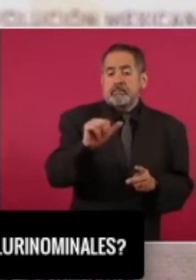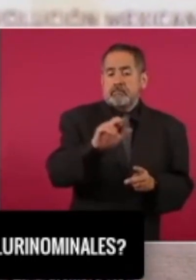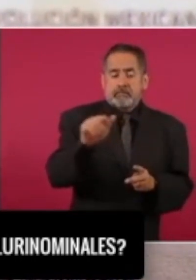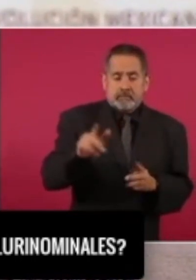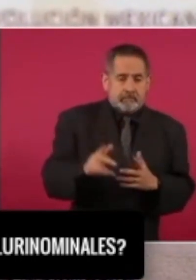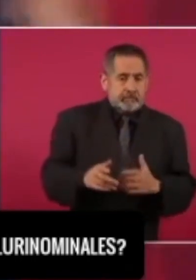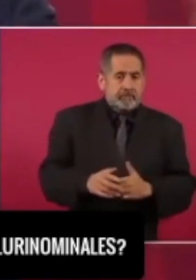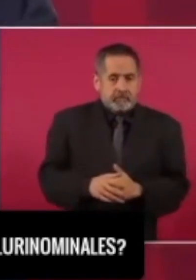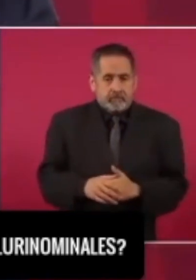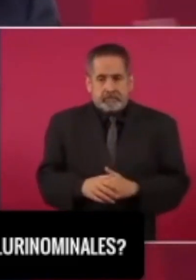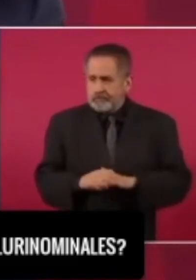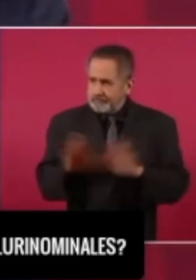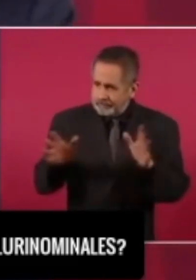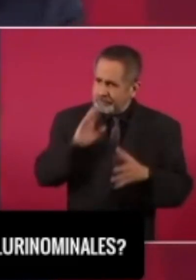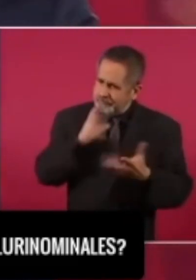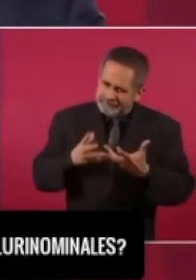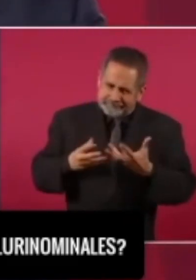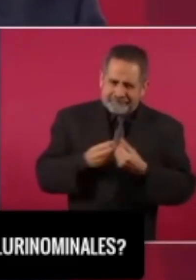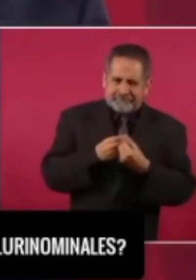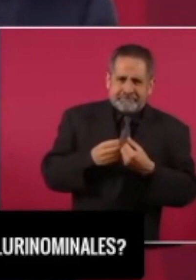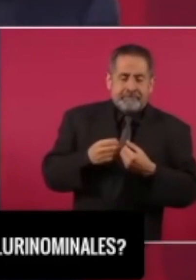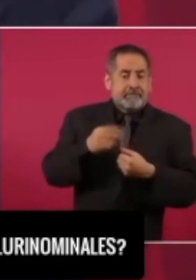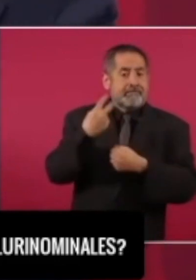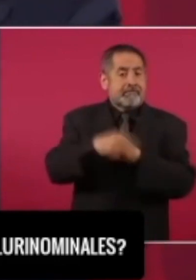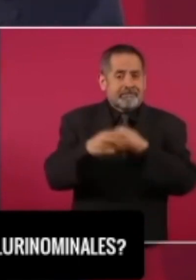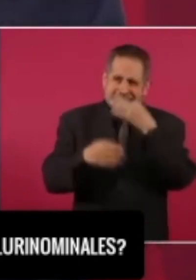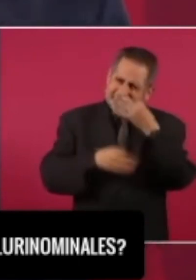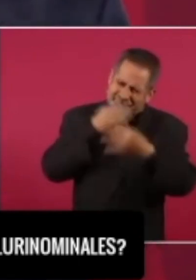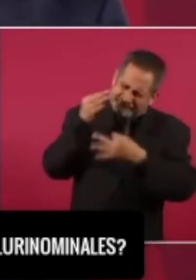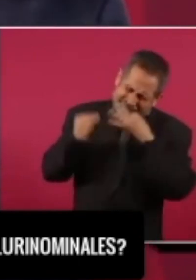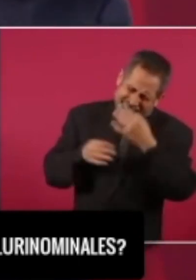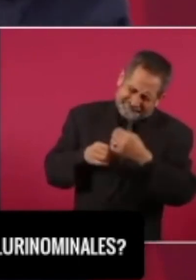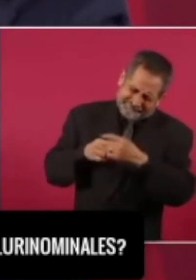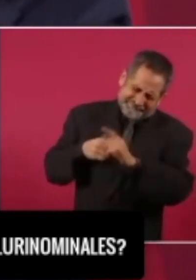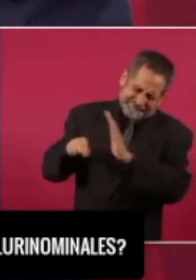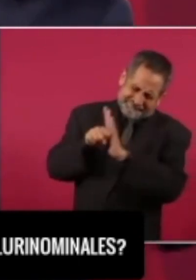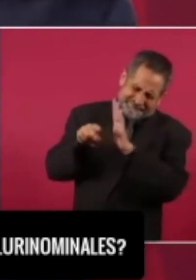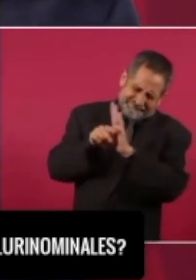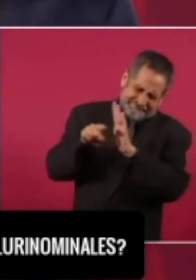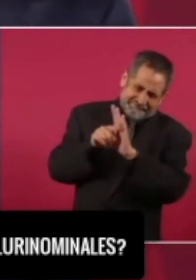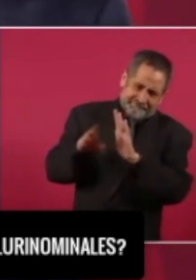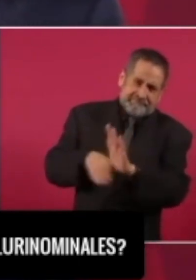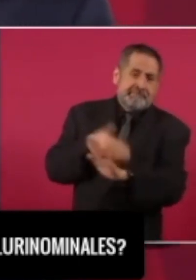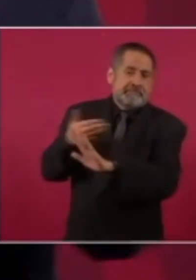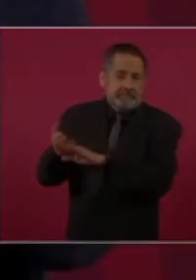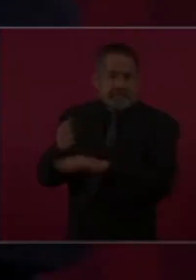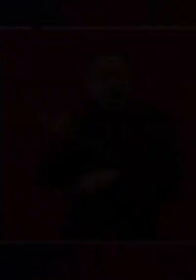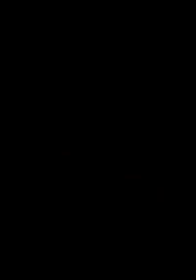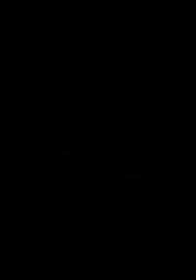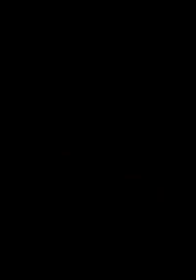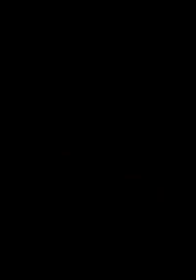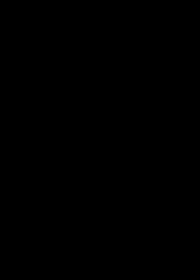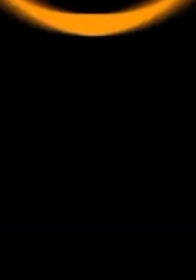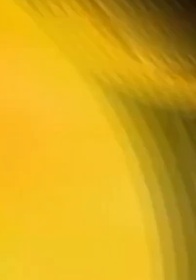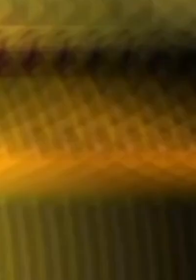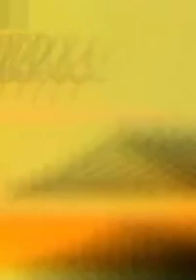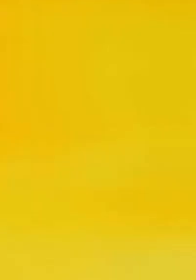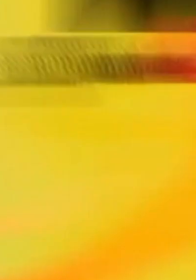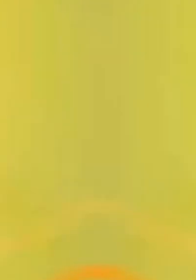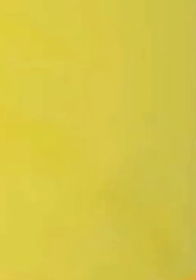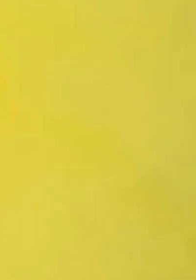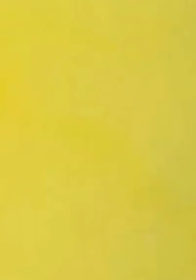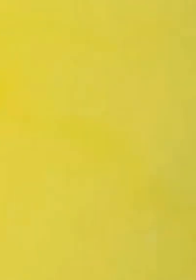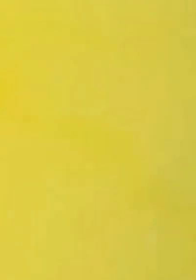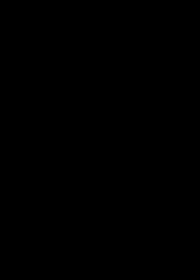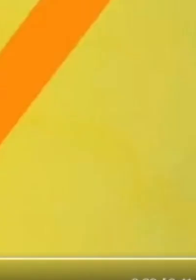de que se entregara por completo Televisa a la campaña en contra de nosotros. Pues ahí